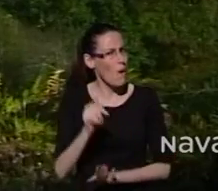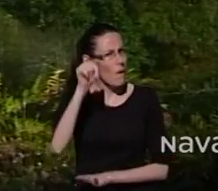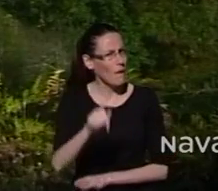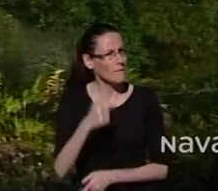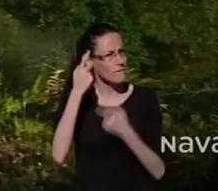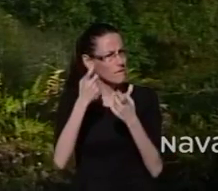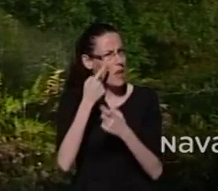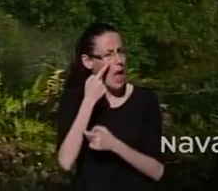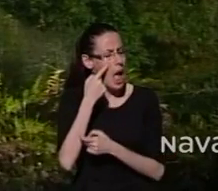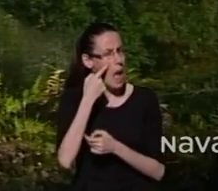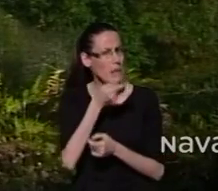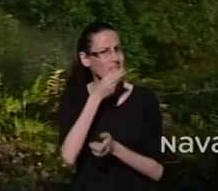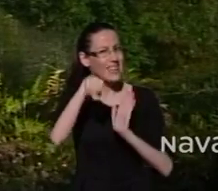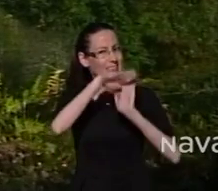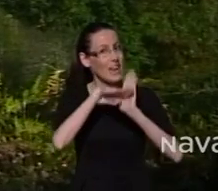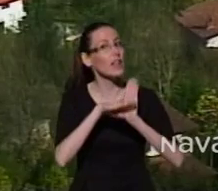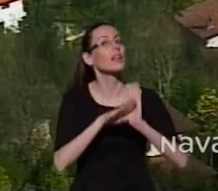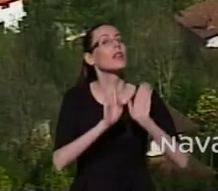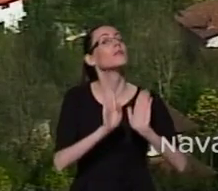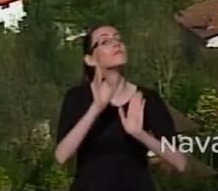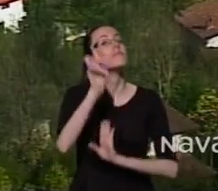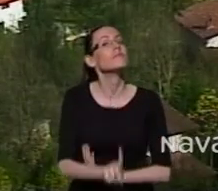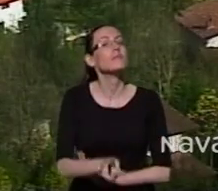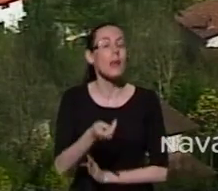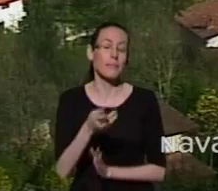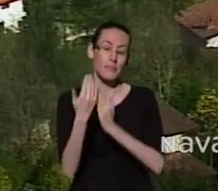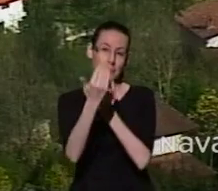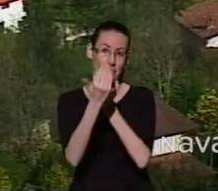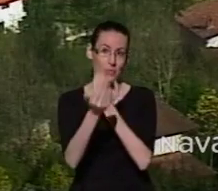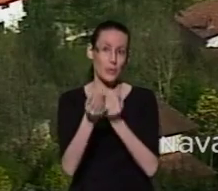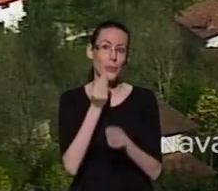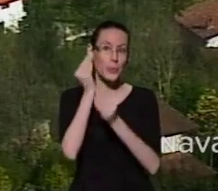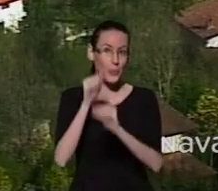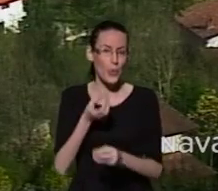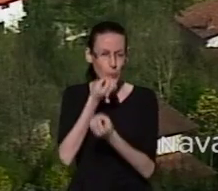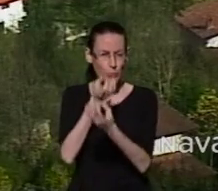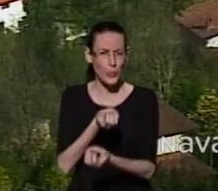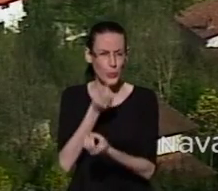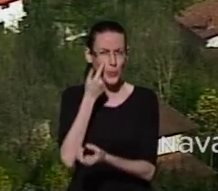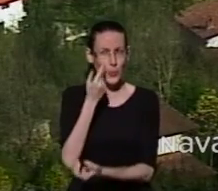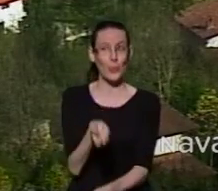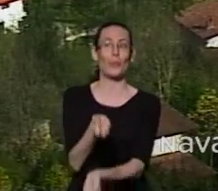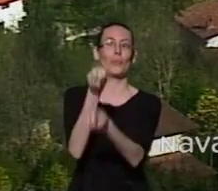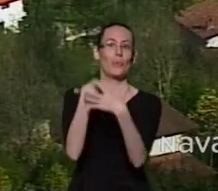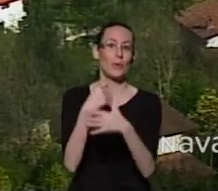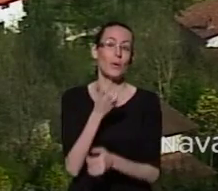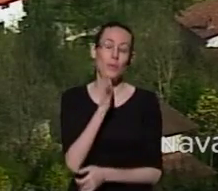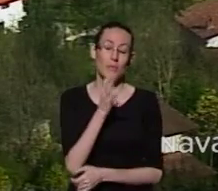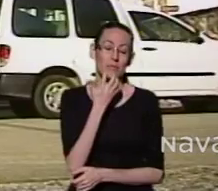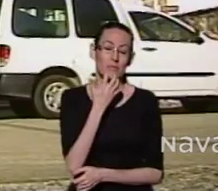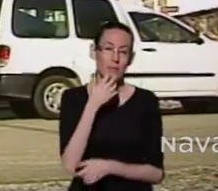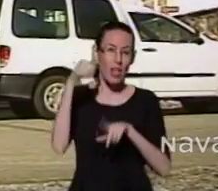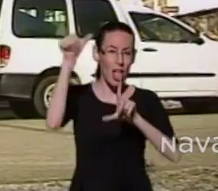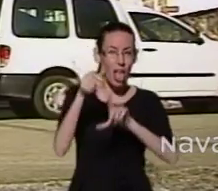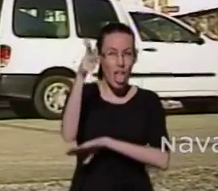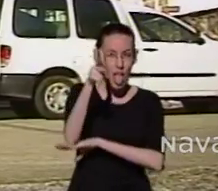no, escuchar las historias de sus vecinos. Testimonios que, de no recogerse, se perderán en el olvido.